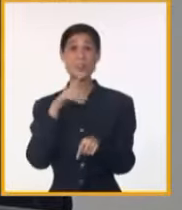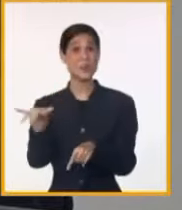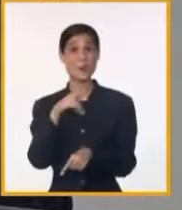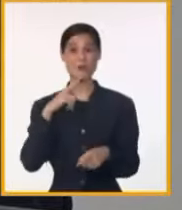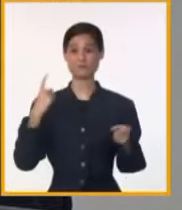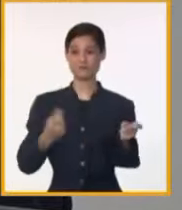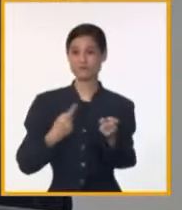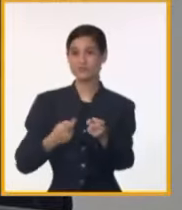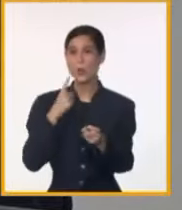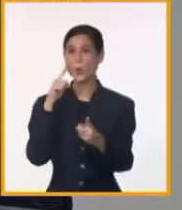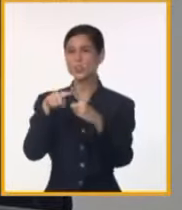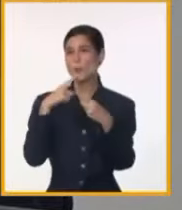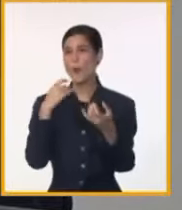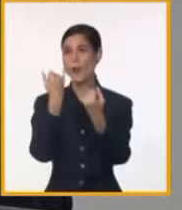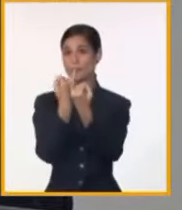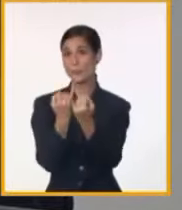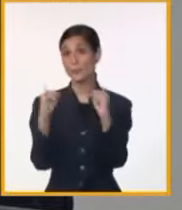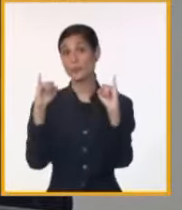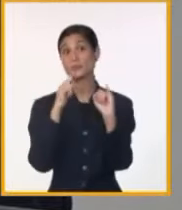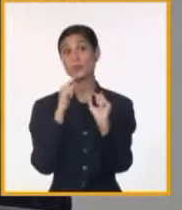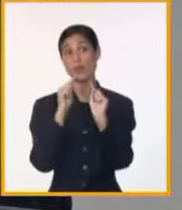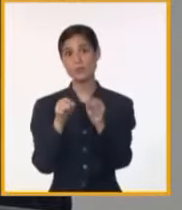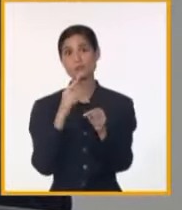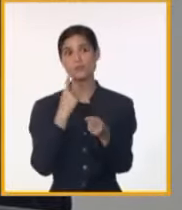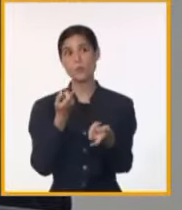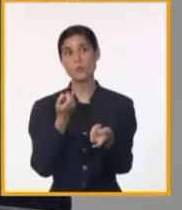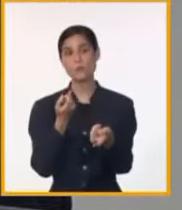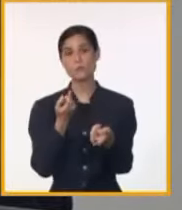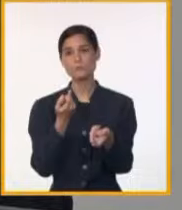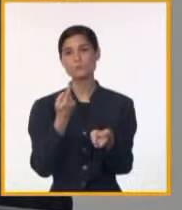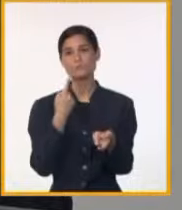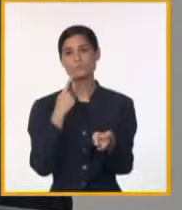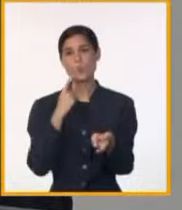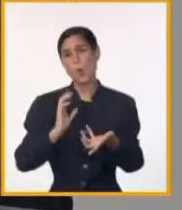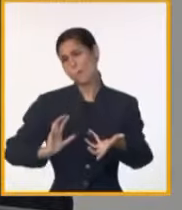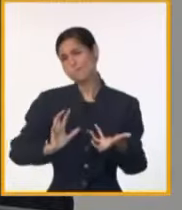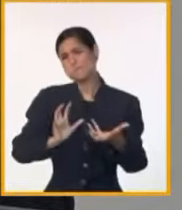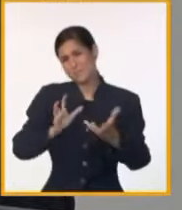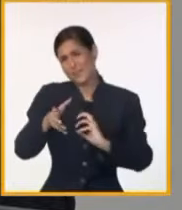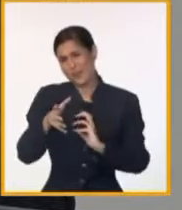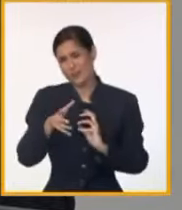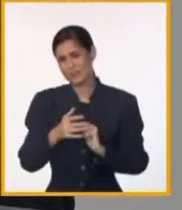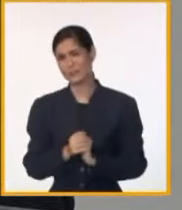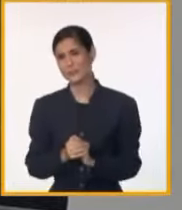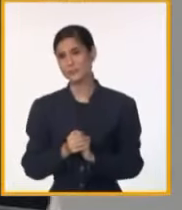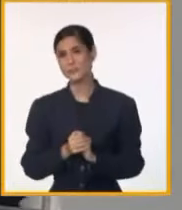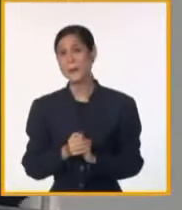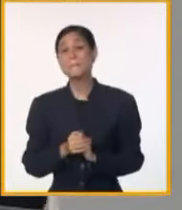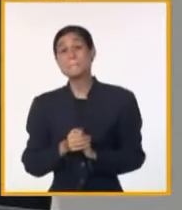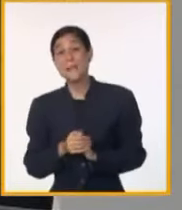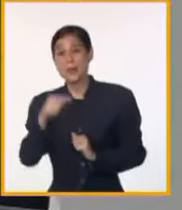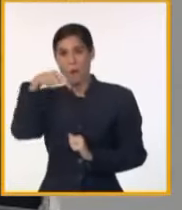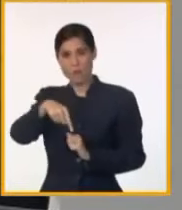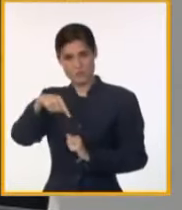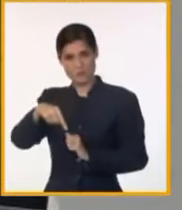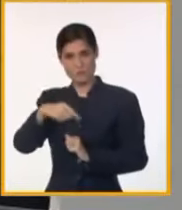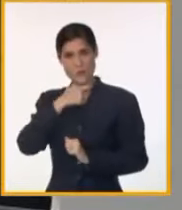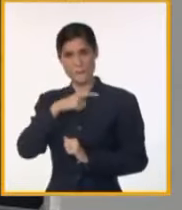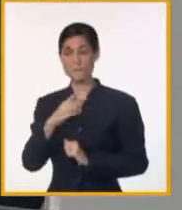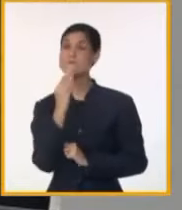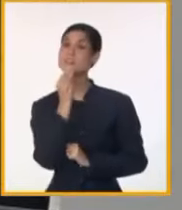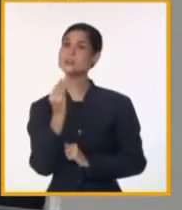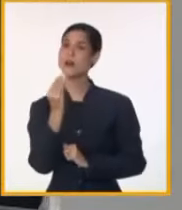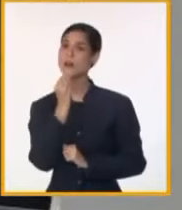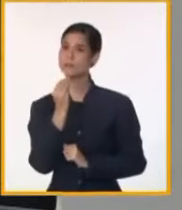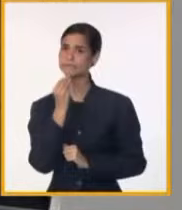independencia también costó muy cara entonces y aquí lo que está en juego es el predominio o no